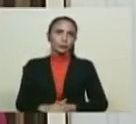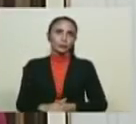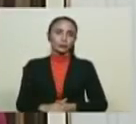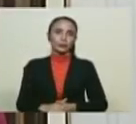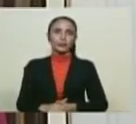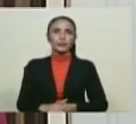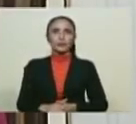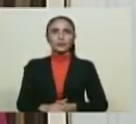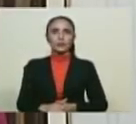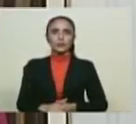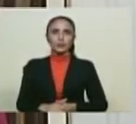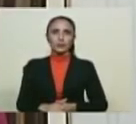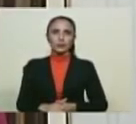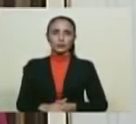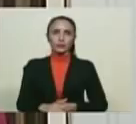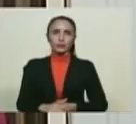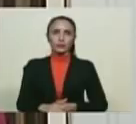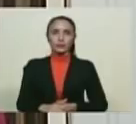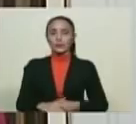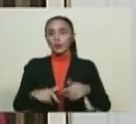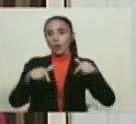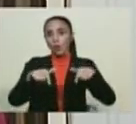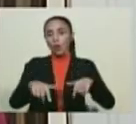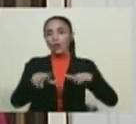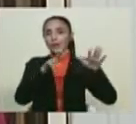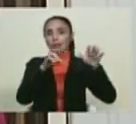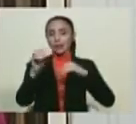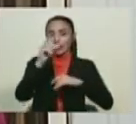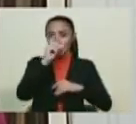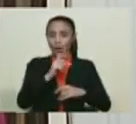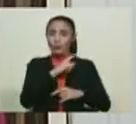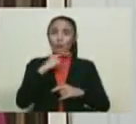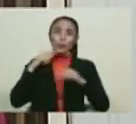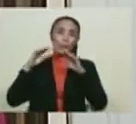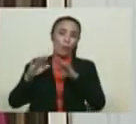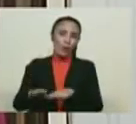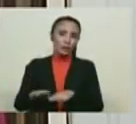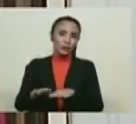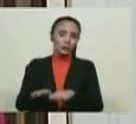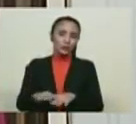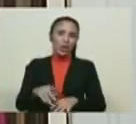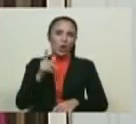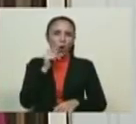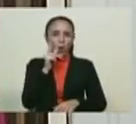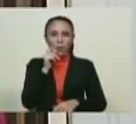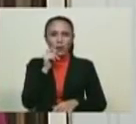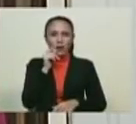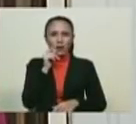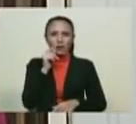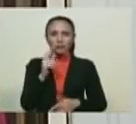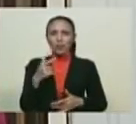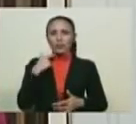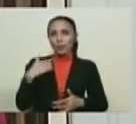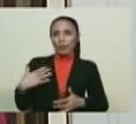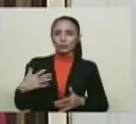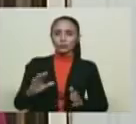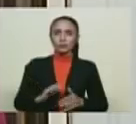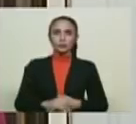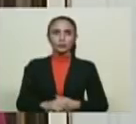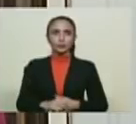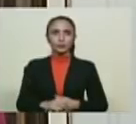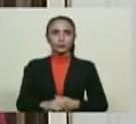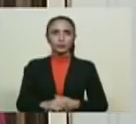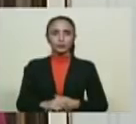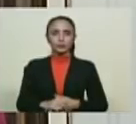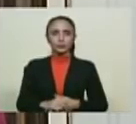años del asesinato del gran Jorge Eliécer Gaitán. Decir Gaitán es decir pueblo,